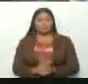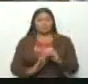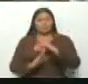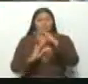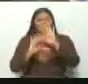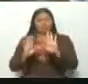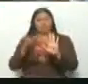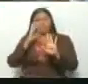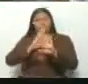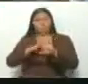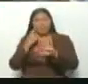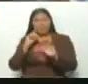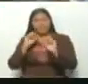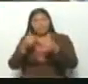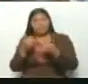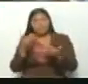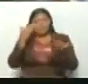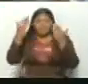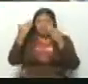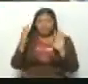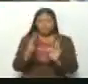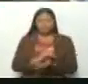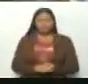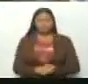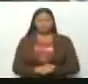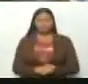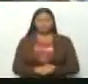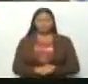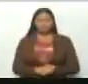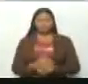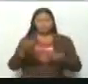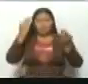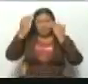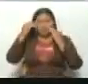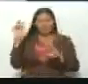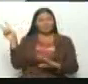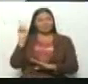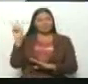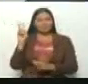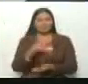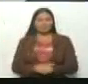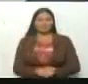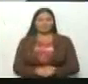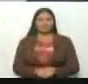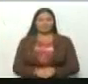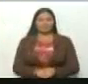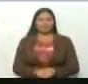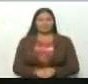programa. No, porque arrancó con el saludo. ¿Cómo es? Hola, hola, Venezuela.